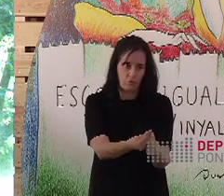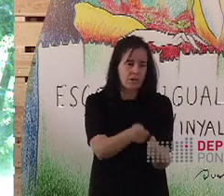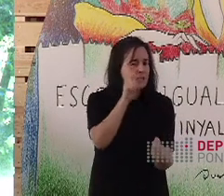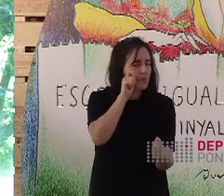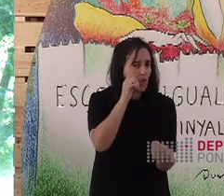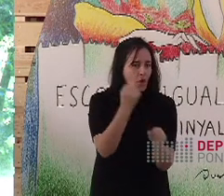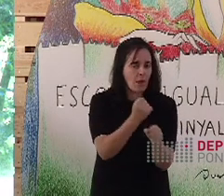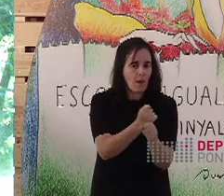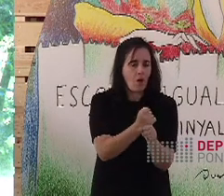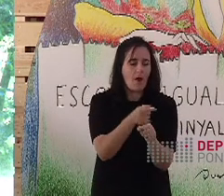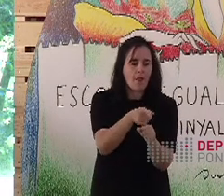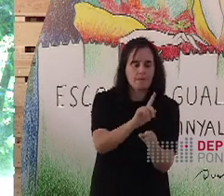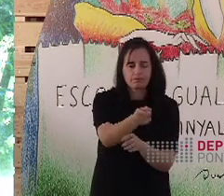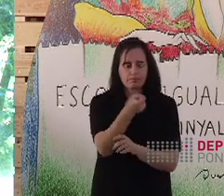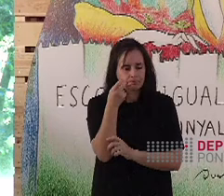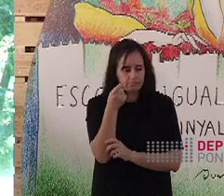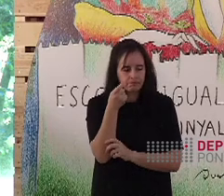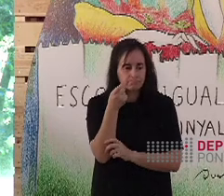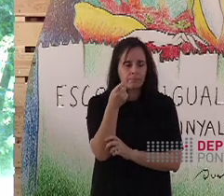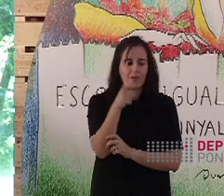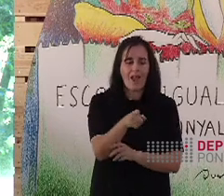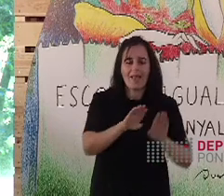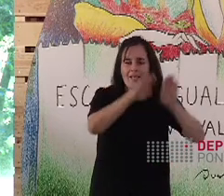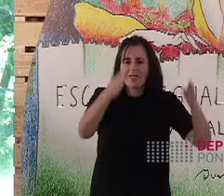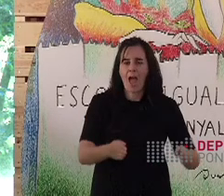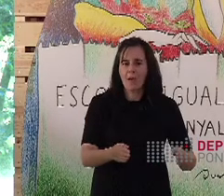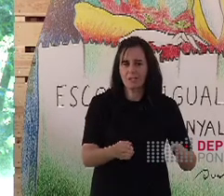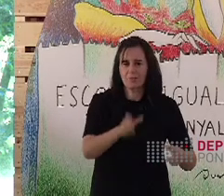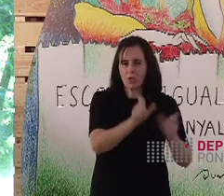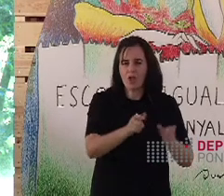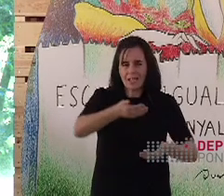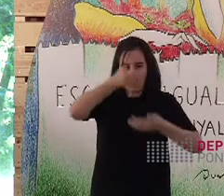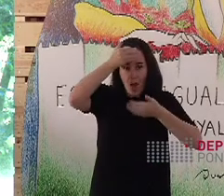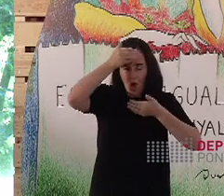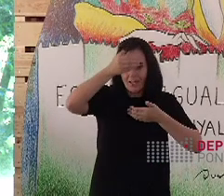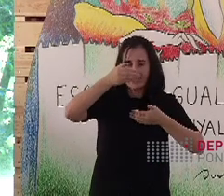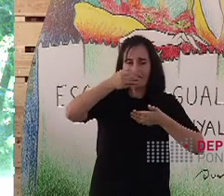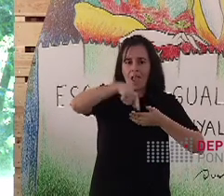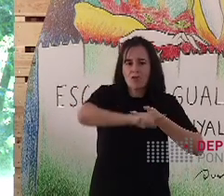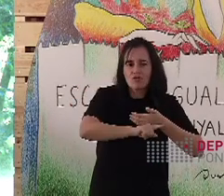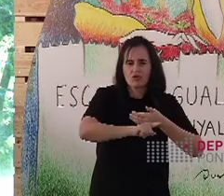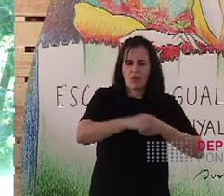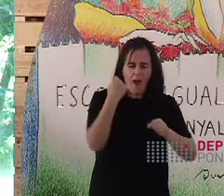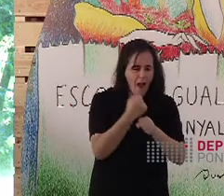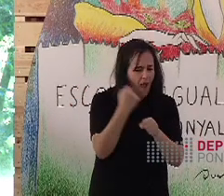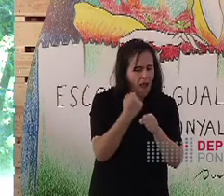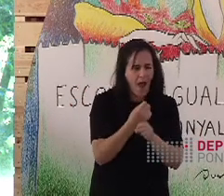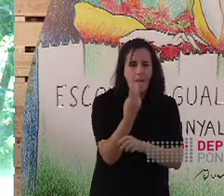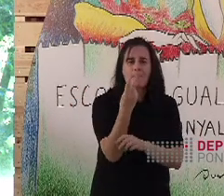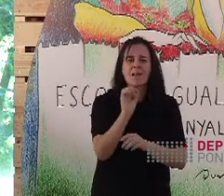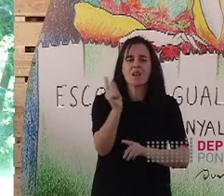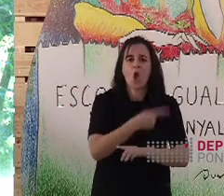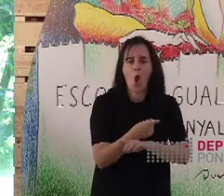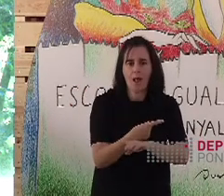donde se detectou pois naves de marroquís que estaban confinados traballando 20 horas o día por